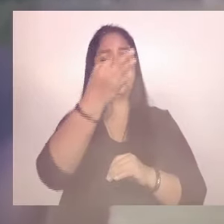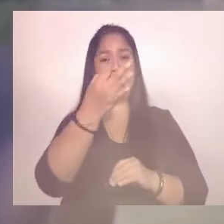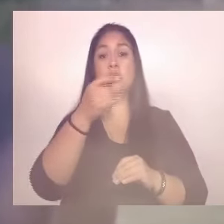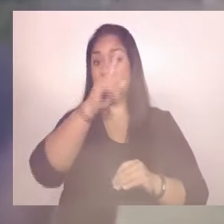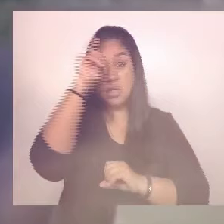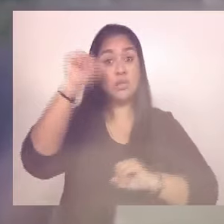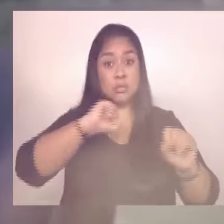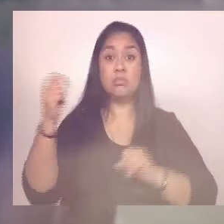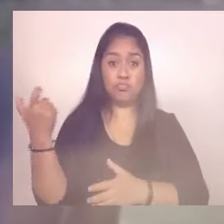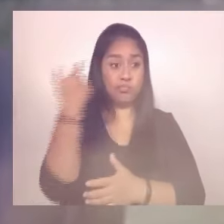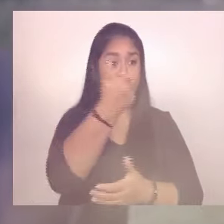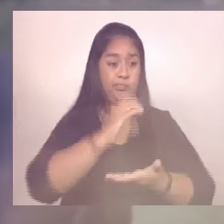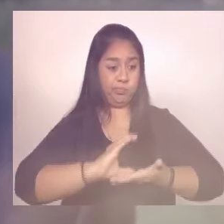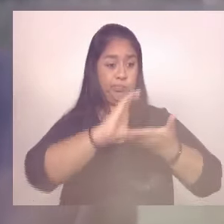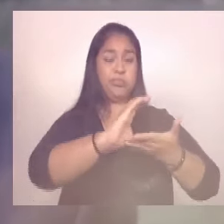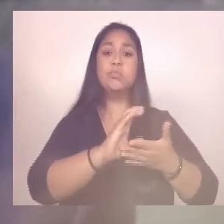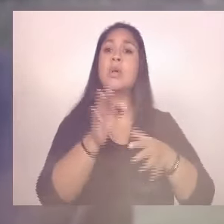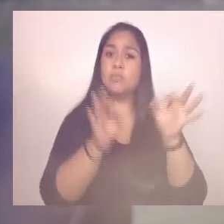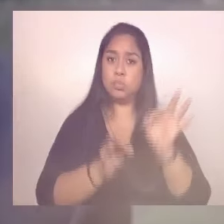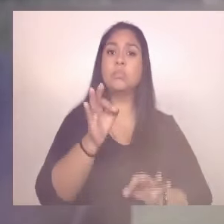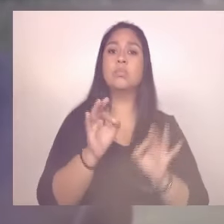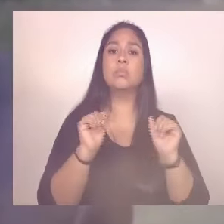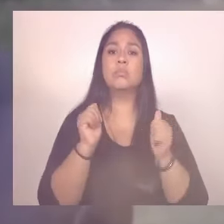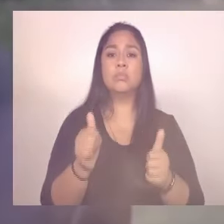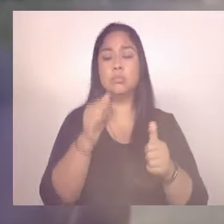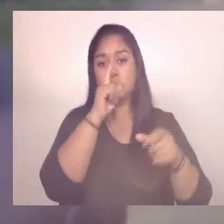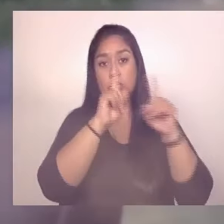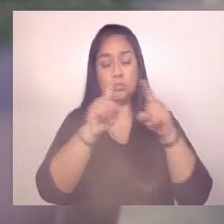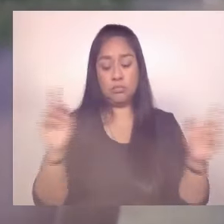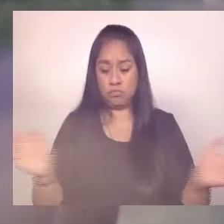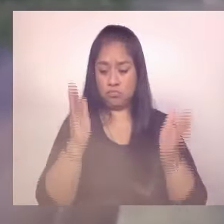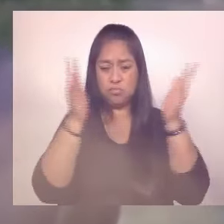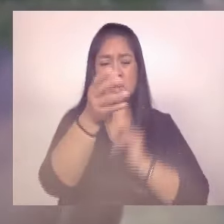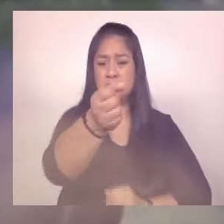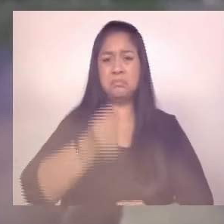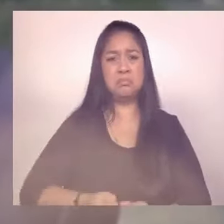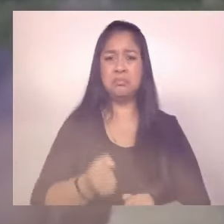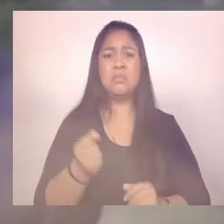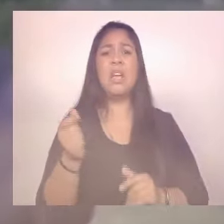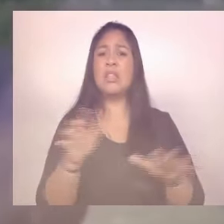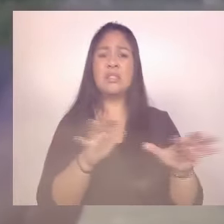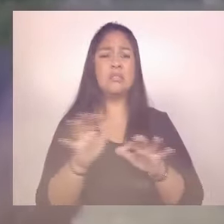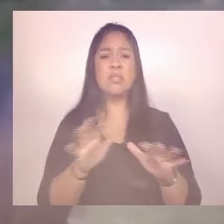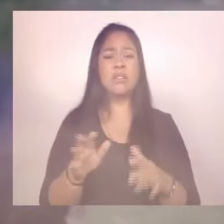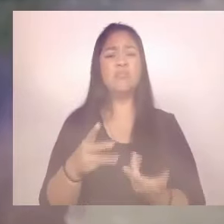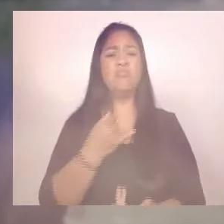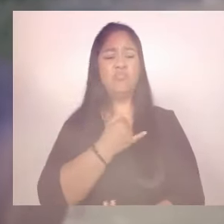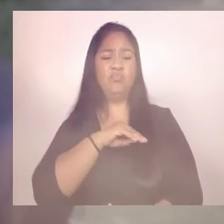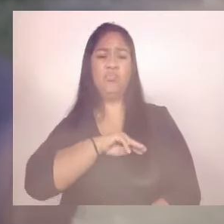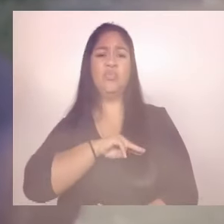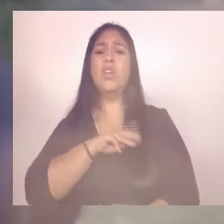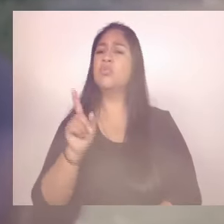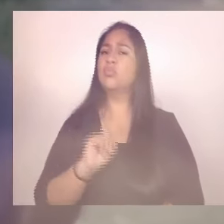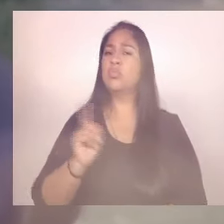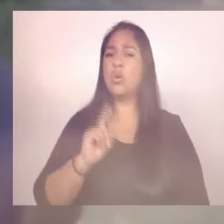Donde el trabajo será recompensado justamente y donde la prosperidad no exigirá actos inmorales, actos